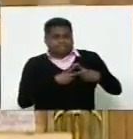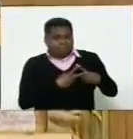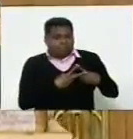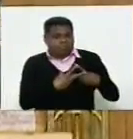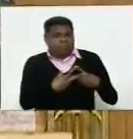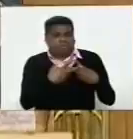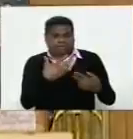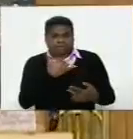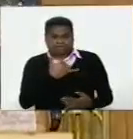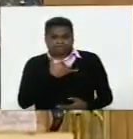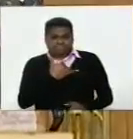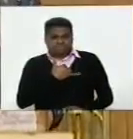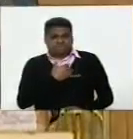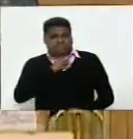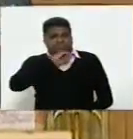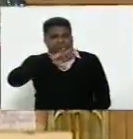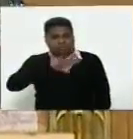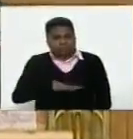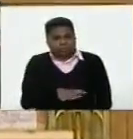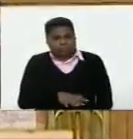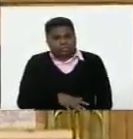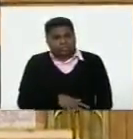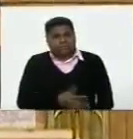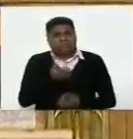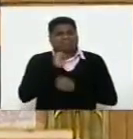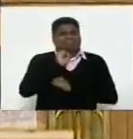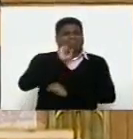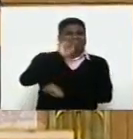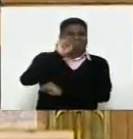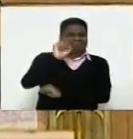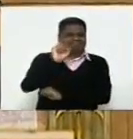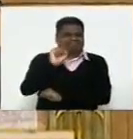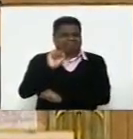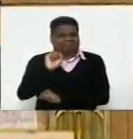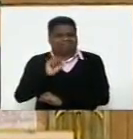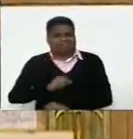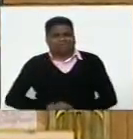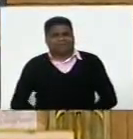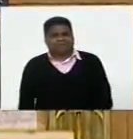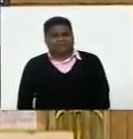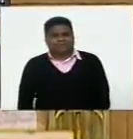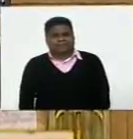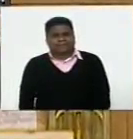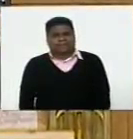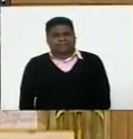esta historia, por esa resistencia.